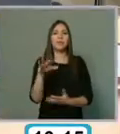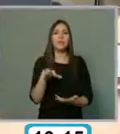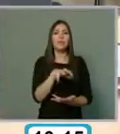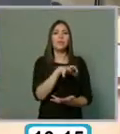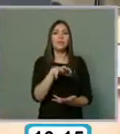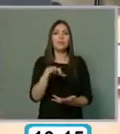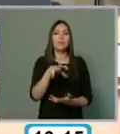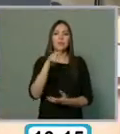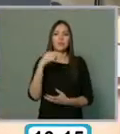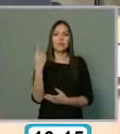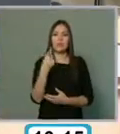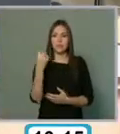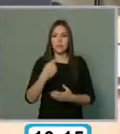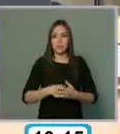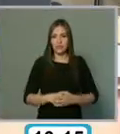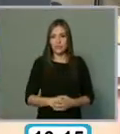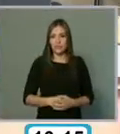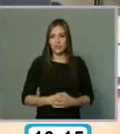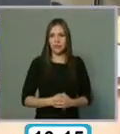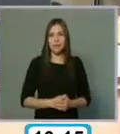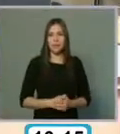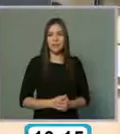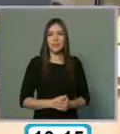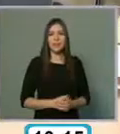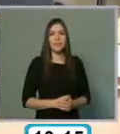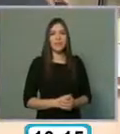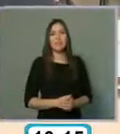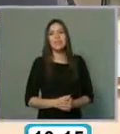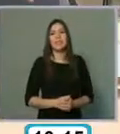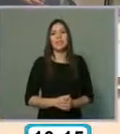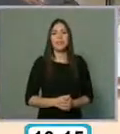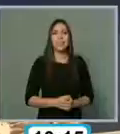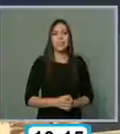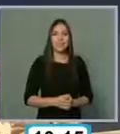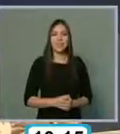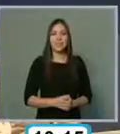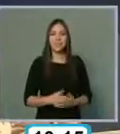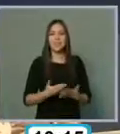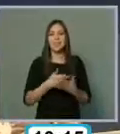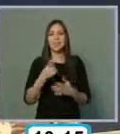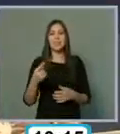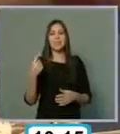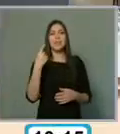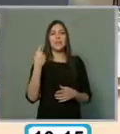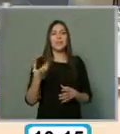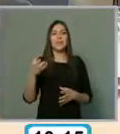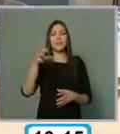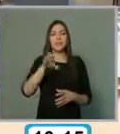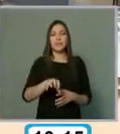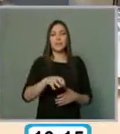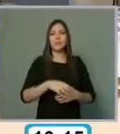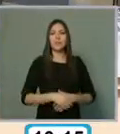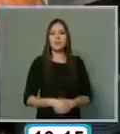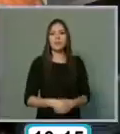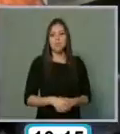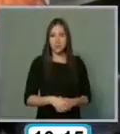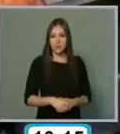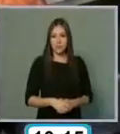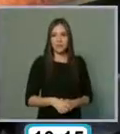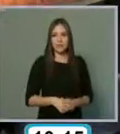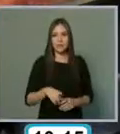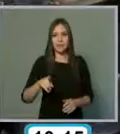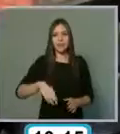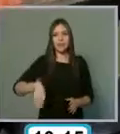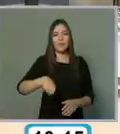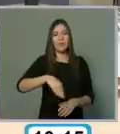licúe, pues entonces agregamos un chorrito, Andrés. No le vayas a agregar todo, ¿ok? Muy bien, en lo que Andrés entonces se entretiene por allá, yo voy rápidamente entonces